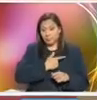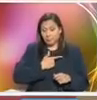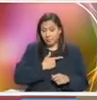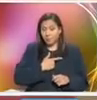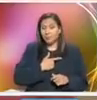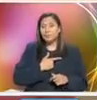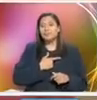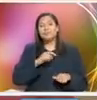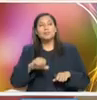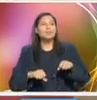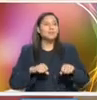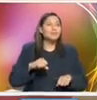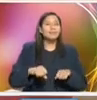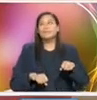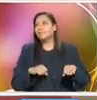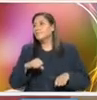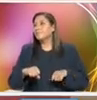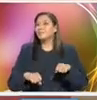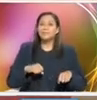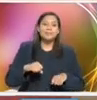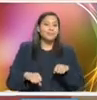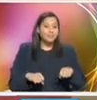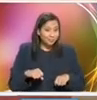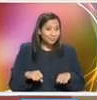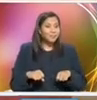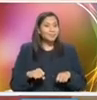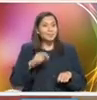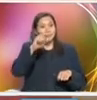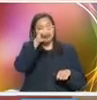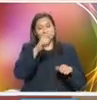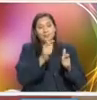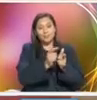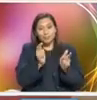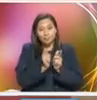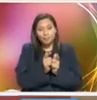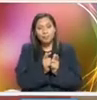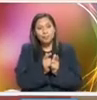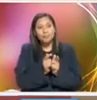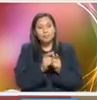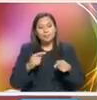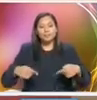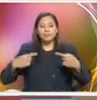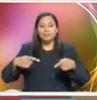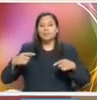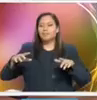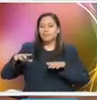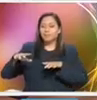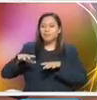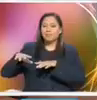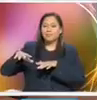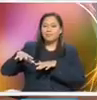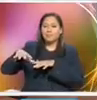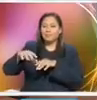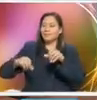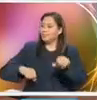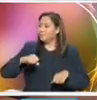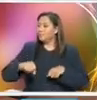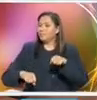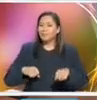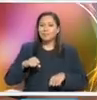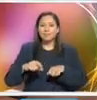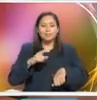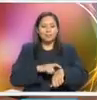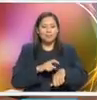ir a salir a dar la vuelta en bicicleta, la oportunidad de encontrar a grupos que están organizando rodadas en distintas partes de la ciudad, en